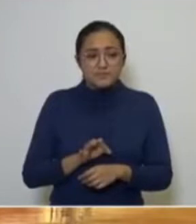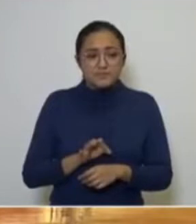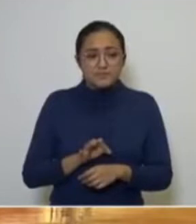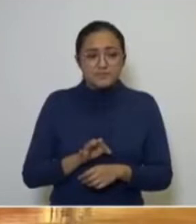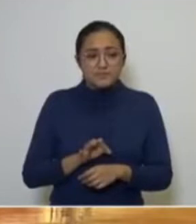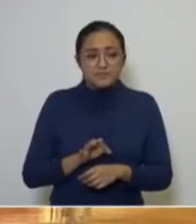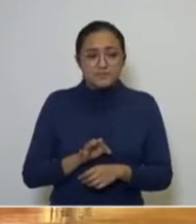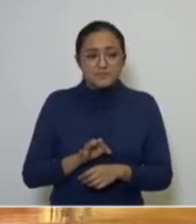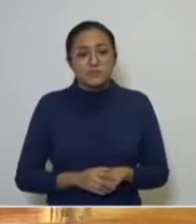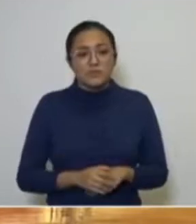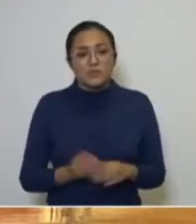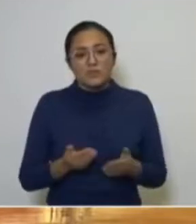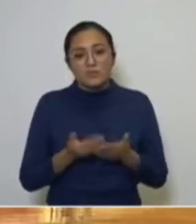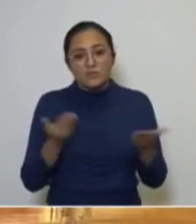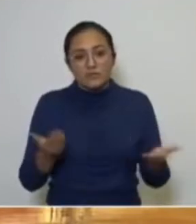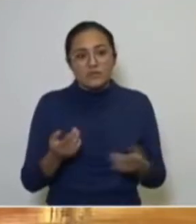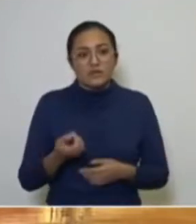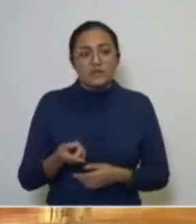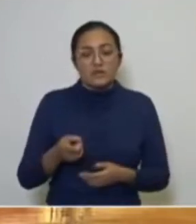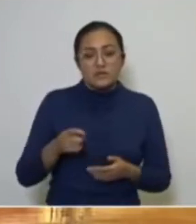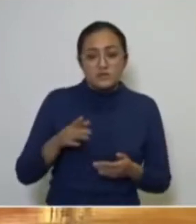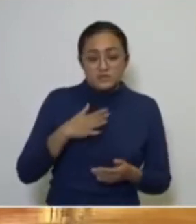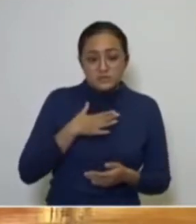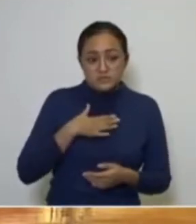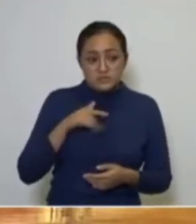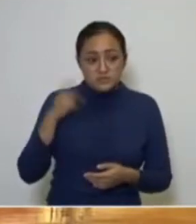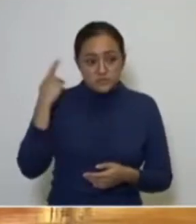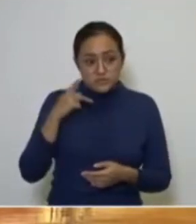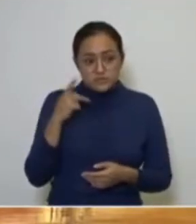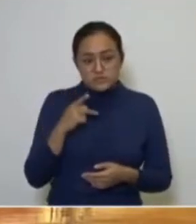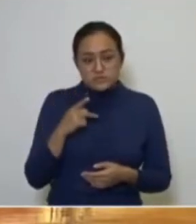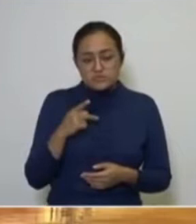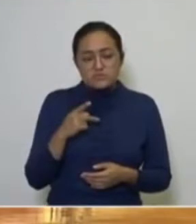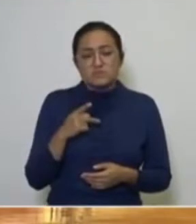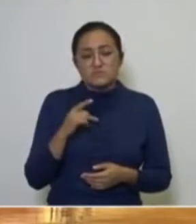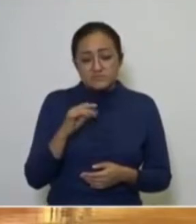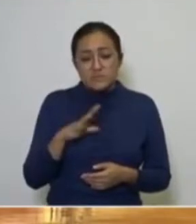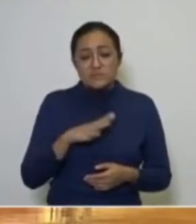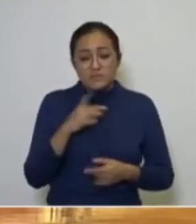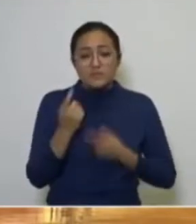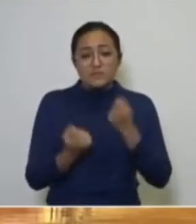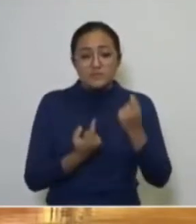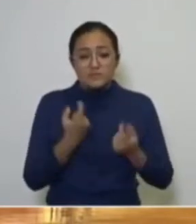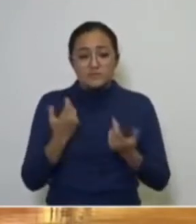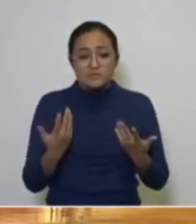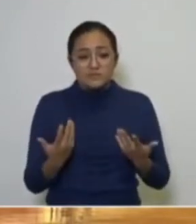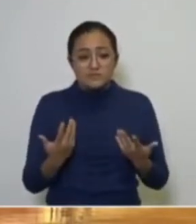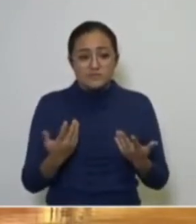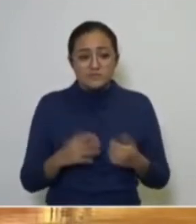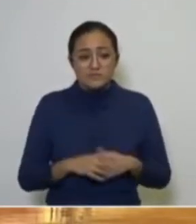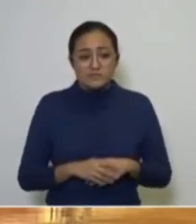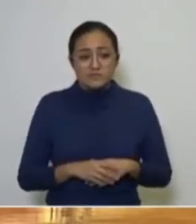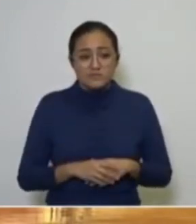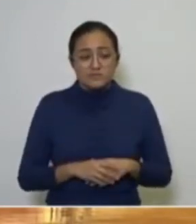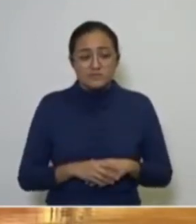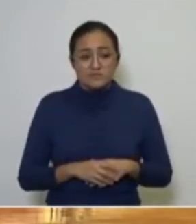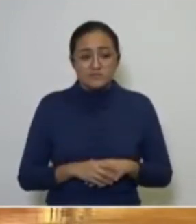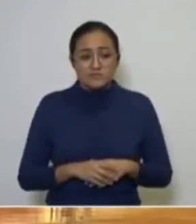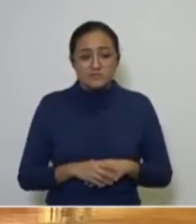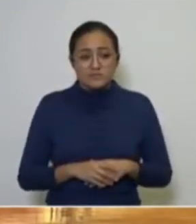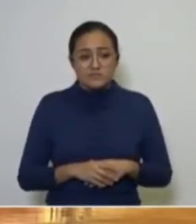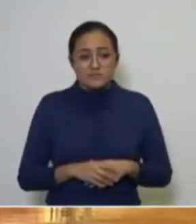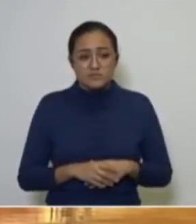y que en este caso en esta entidad no es la excepción en nuestra entidad no hay